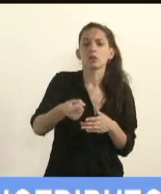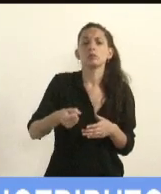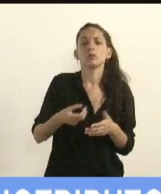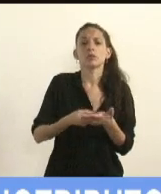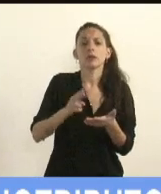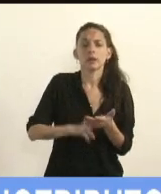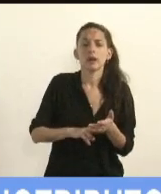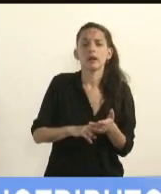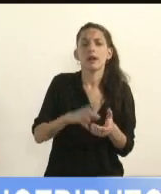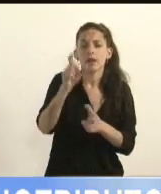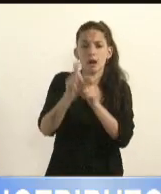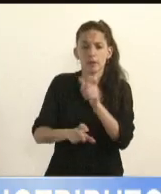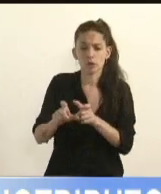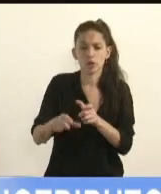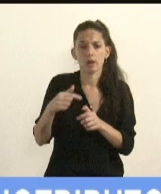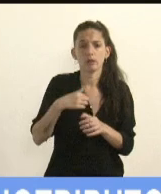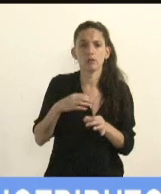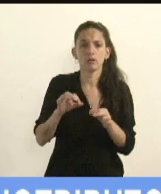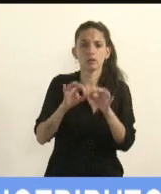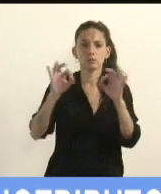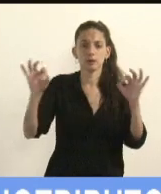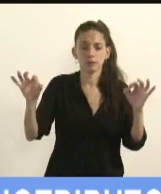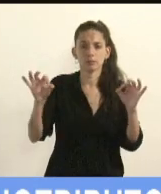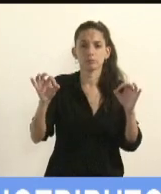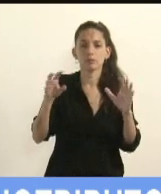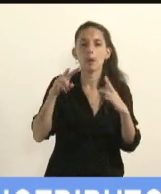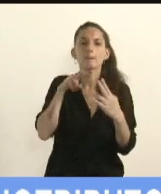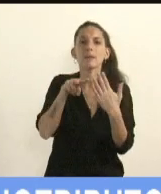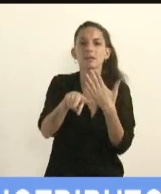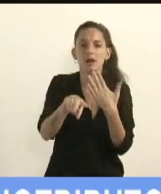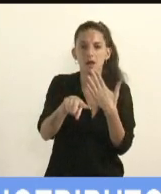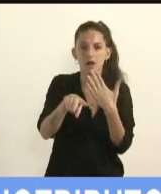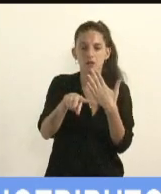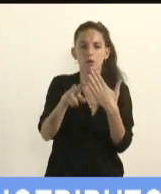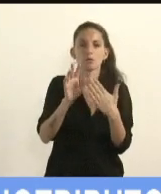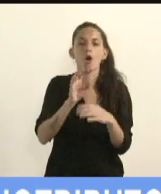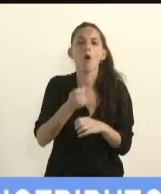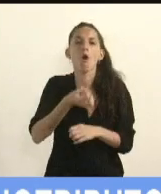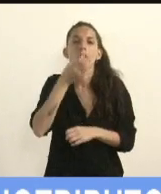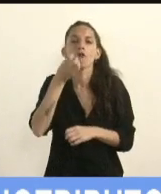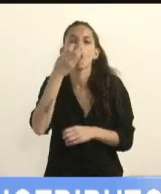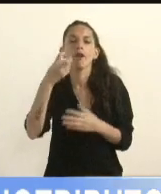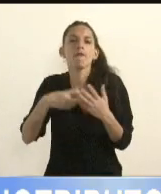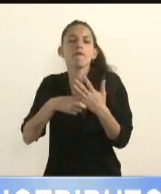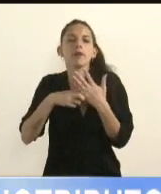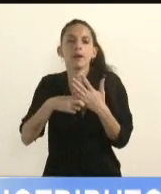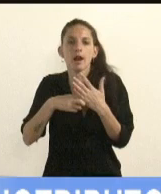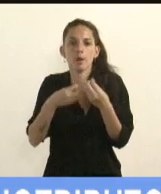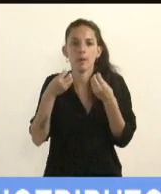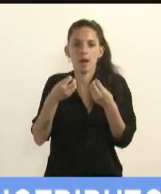me dejan prever una metáfora que es flores fiscales para un Estado golpeador